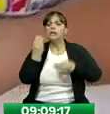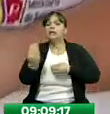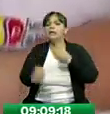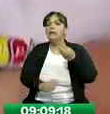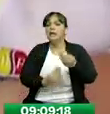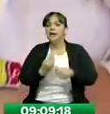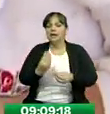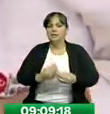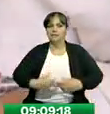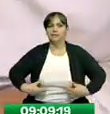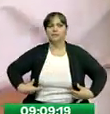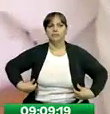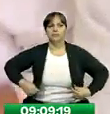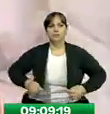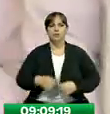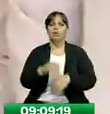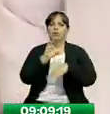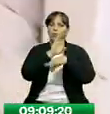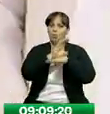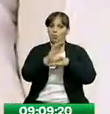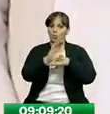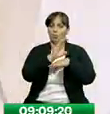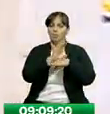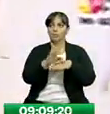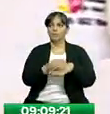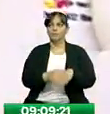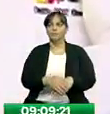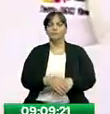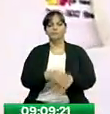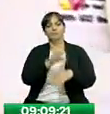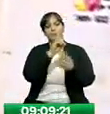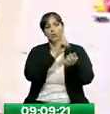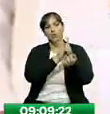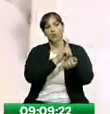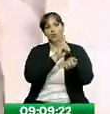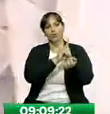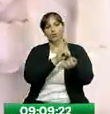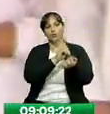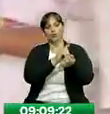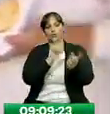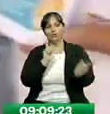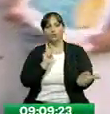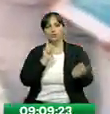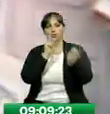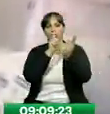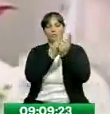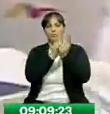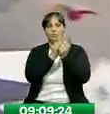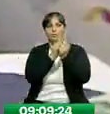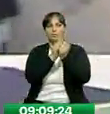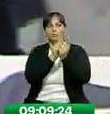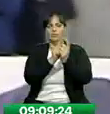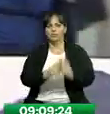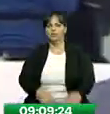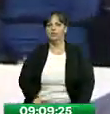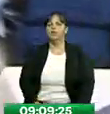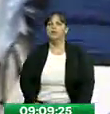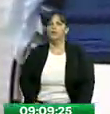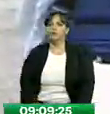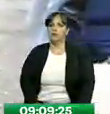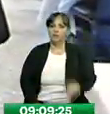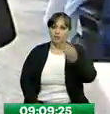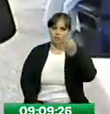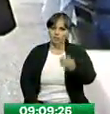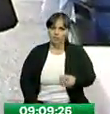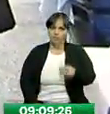inmediatamente con el doctor encargado y estas clases de salud que esta mañana muy buenos días me recuerda su nombre